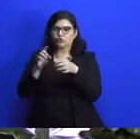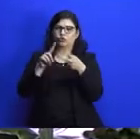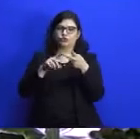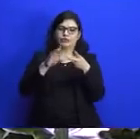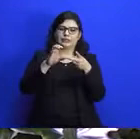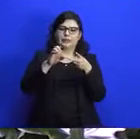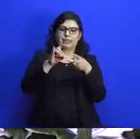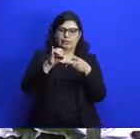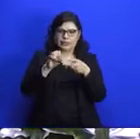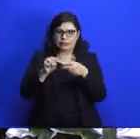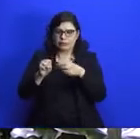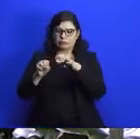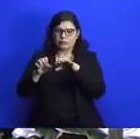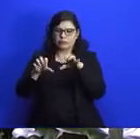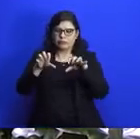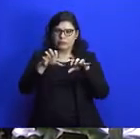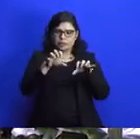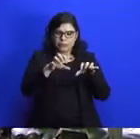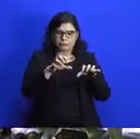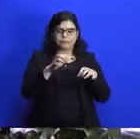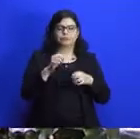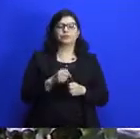distribución. Y también